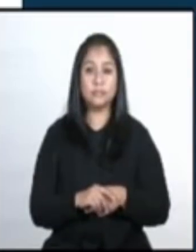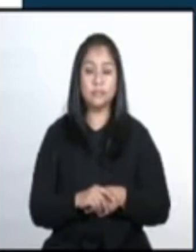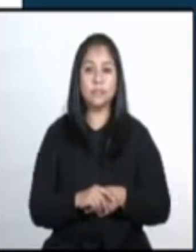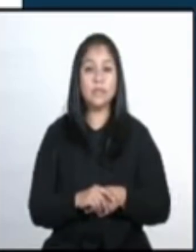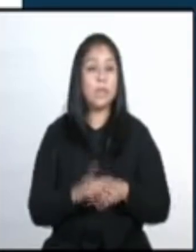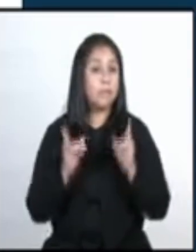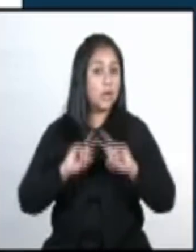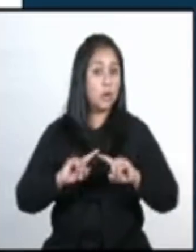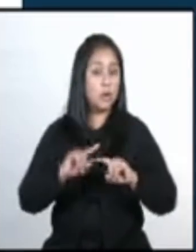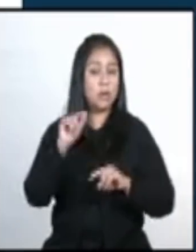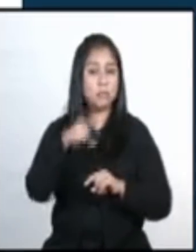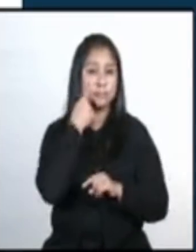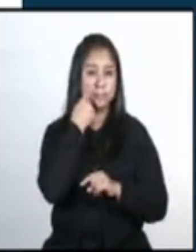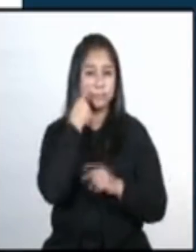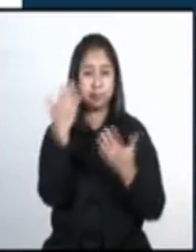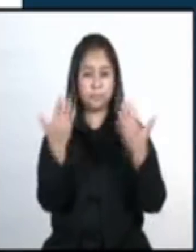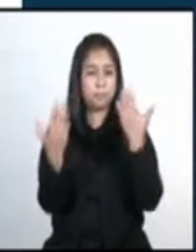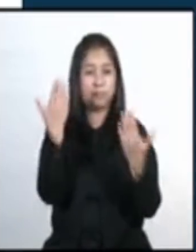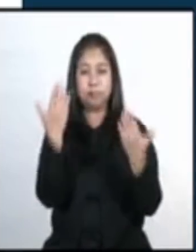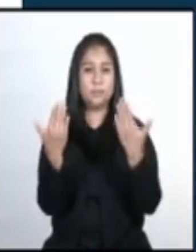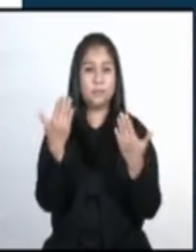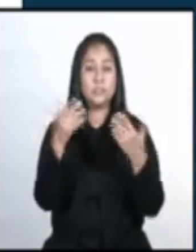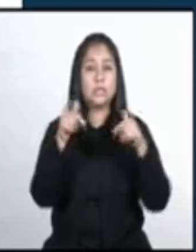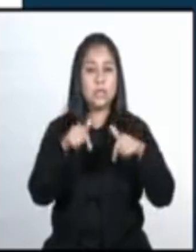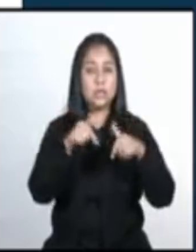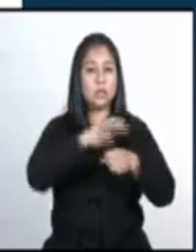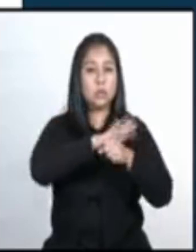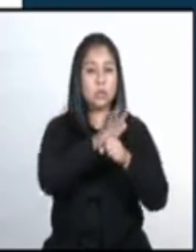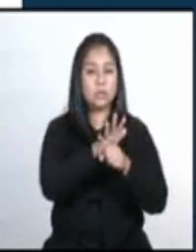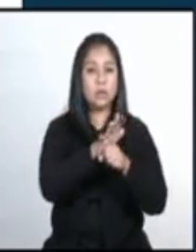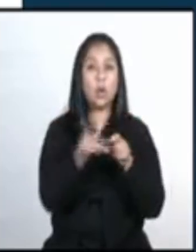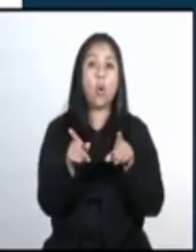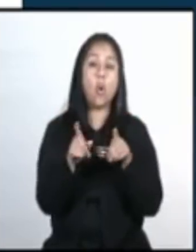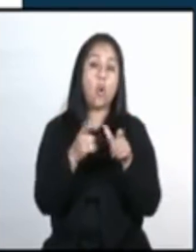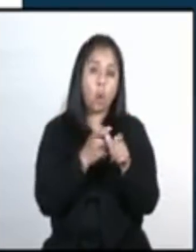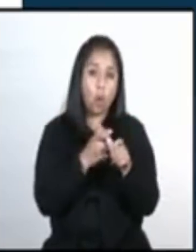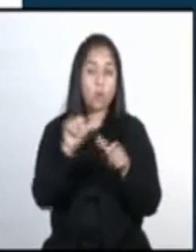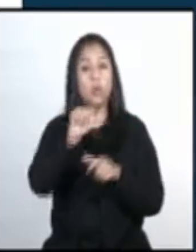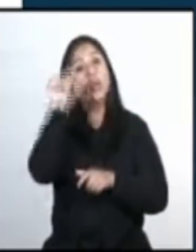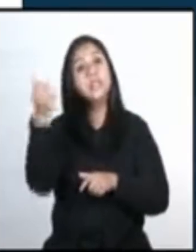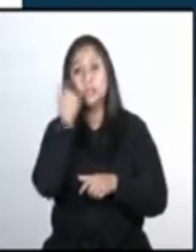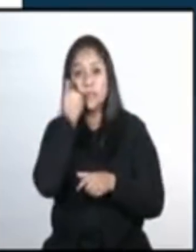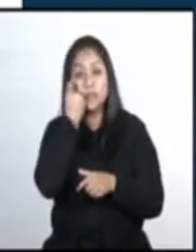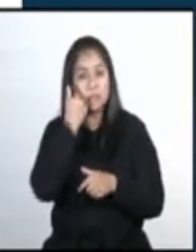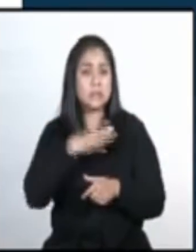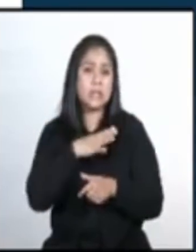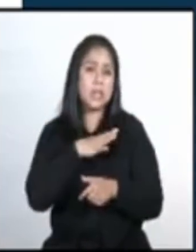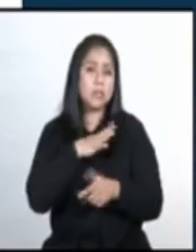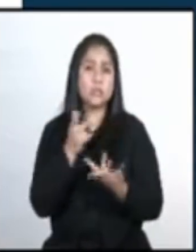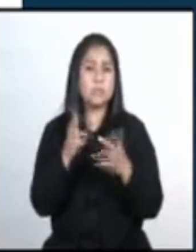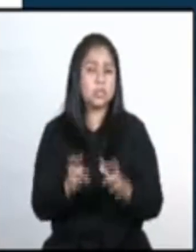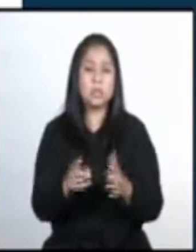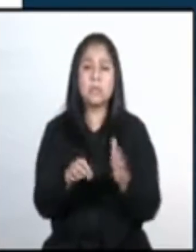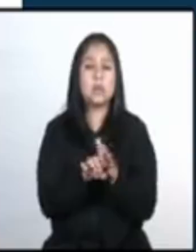Pero sin embargo, comparemos esta coronavirus con el resto de enfermedades que padecemos la humanidad. Miren,